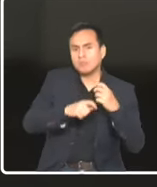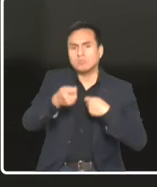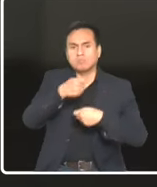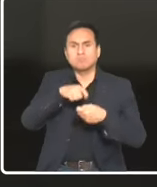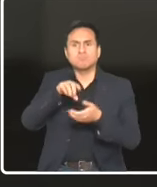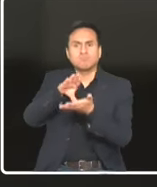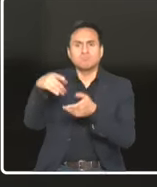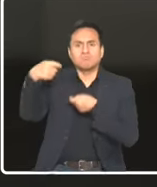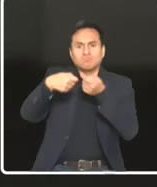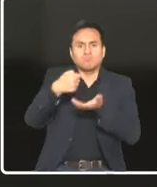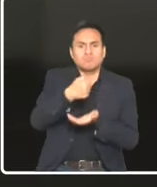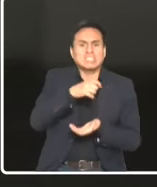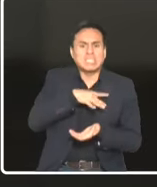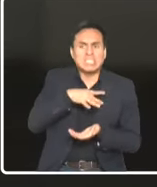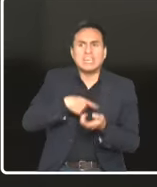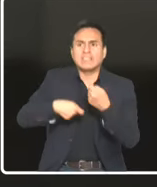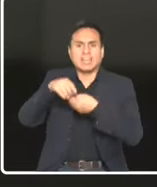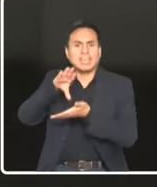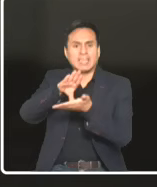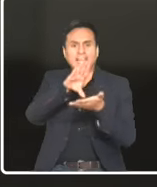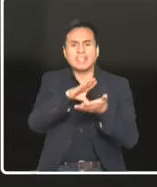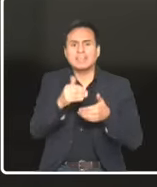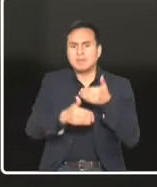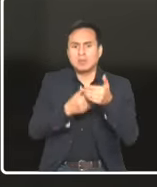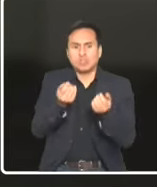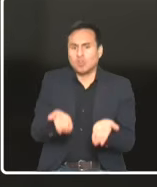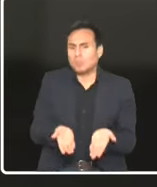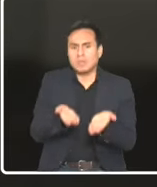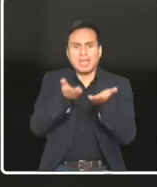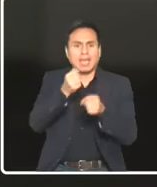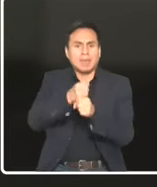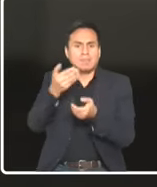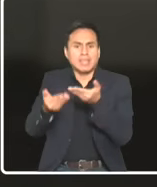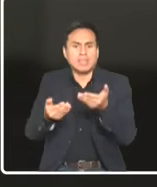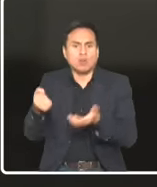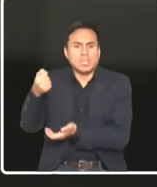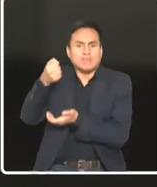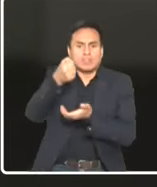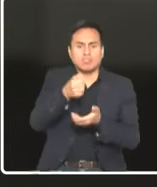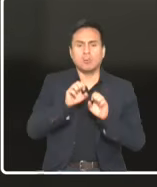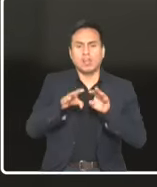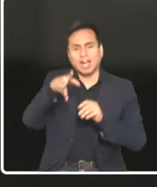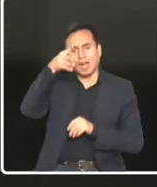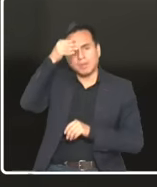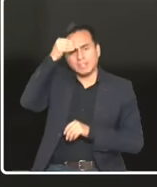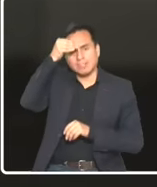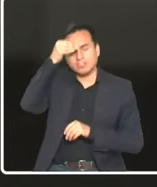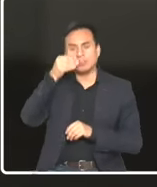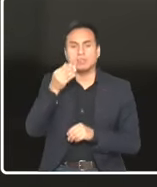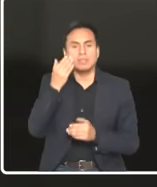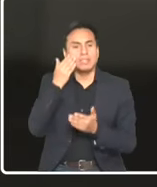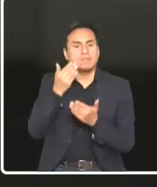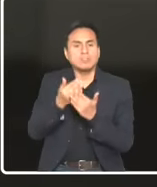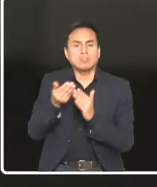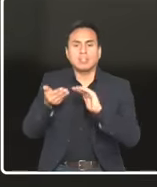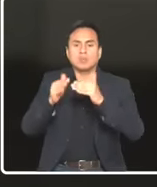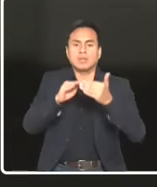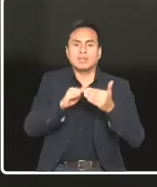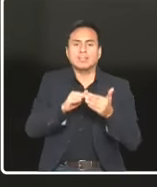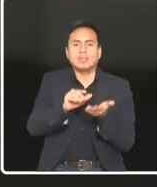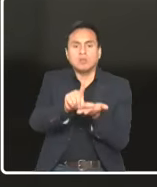extranjeras que traigan consigo un mayor dinamismo de la economía empleo inversión capacitación y beneficios para las